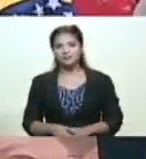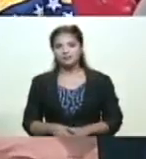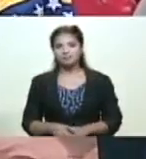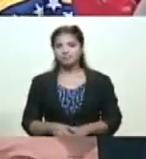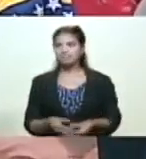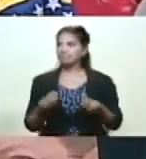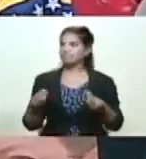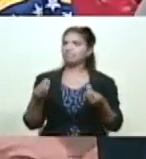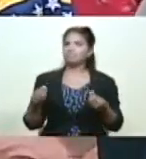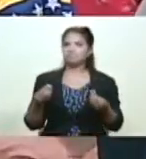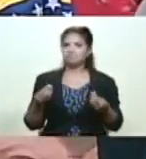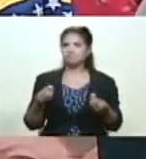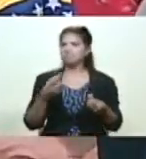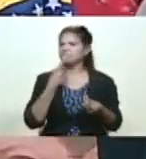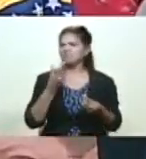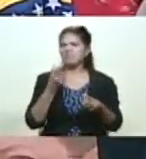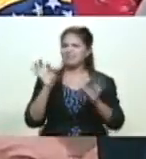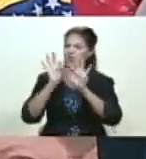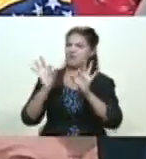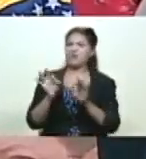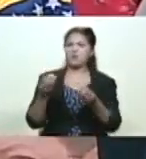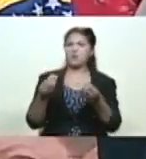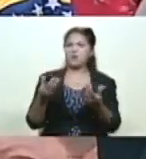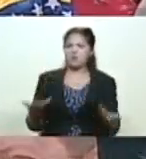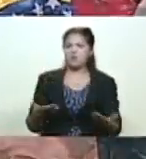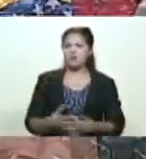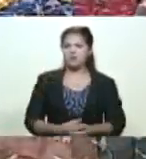¿Cómo se puede llamar esa conducta?